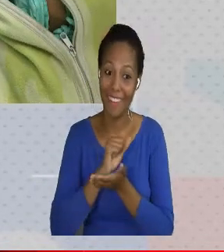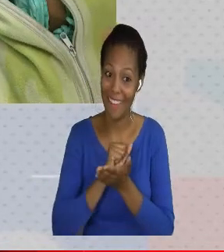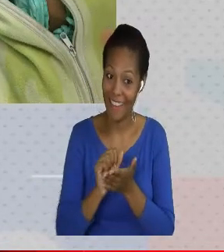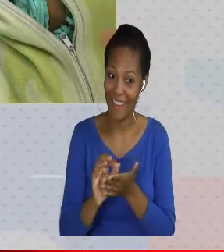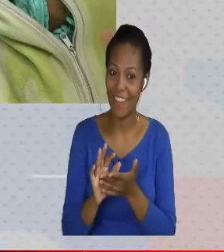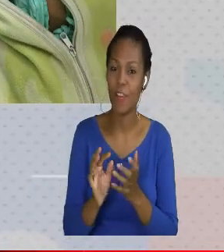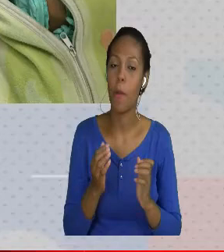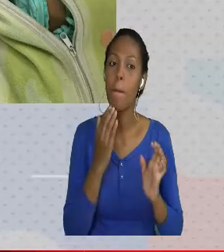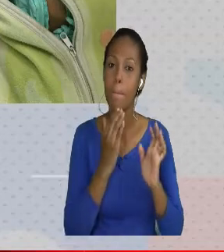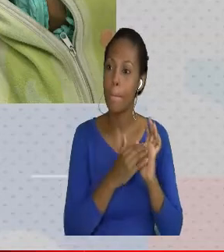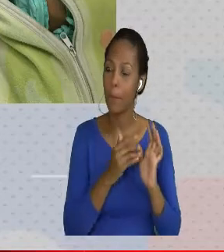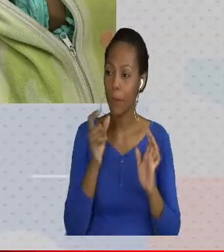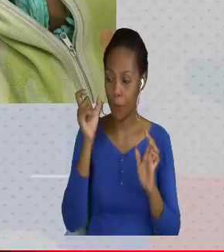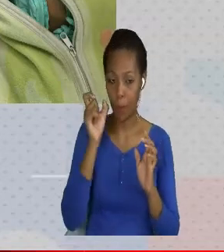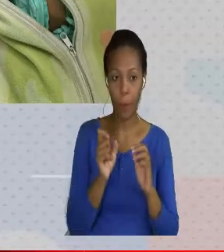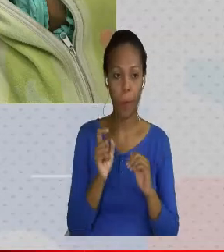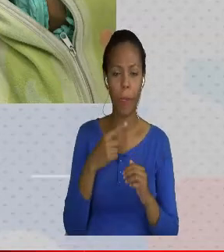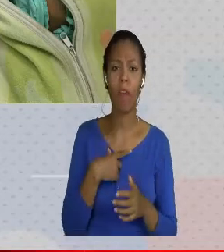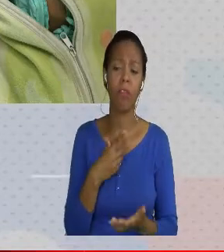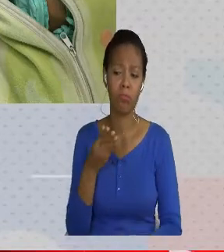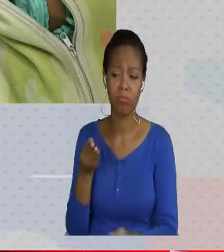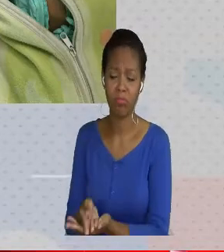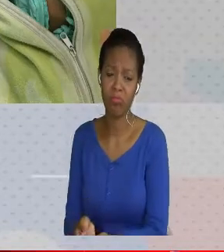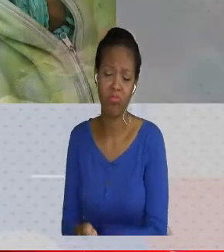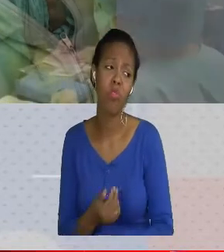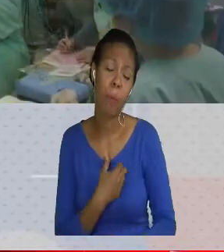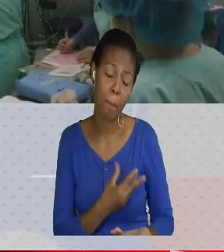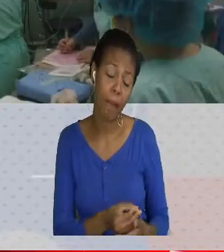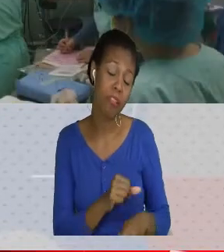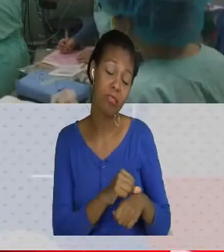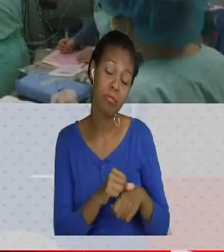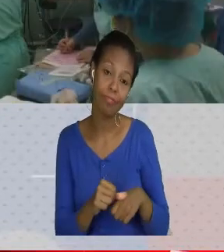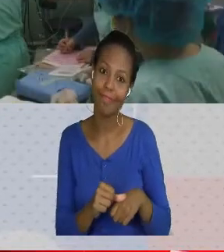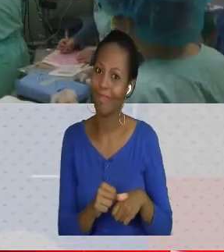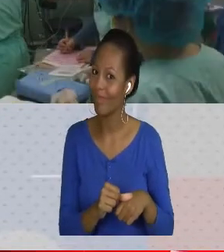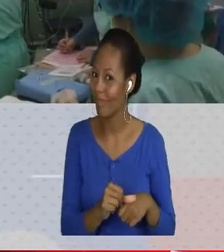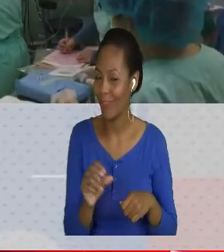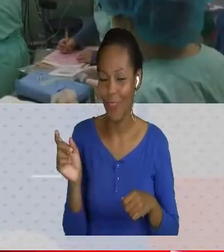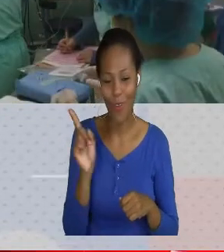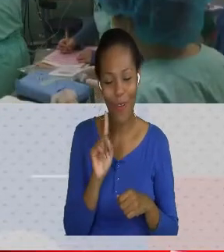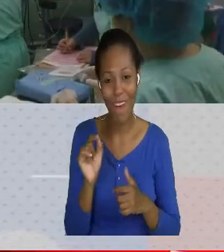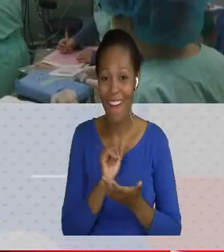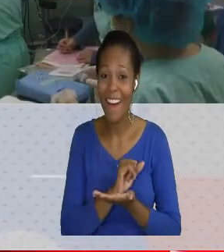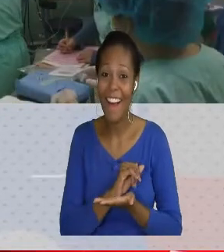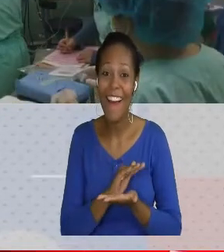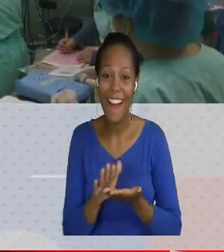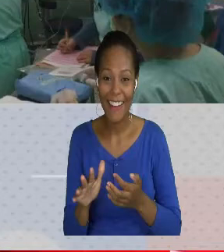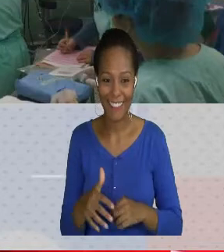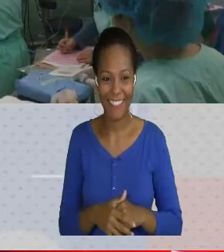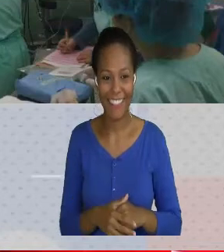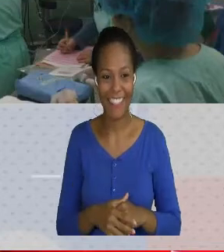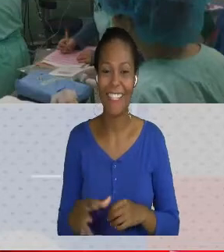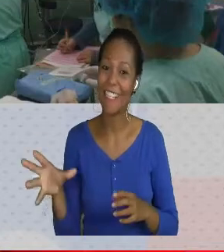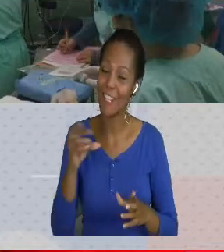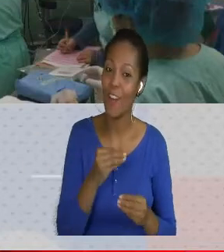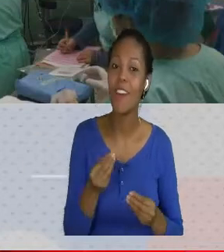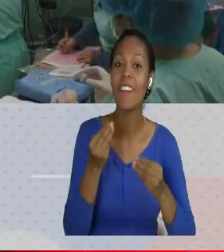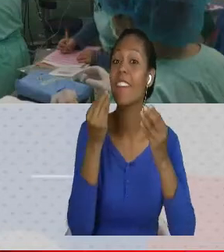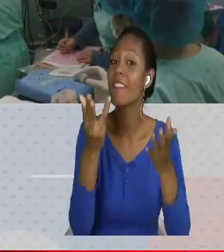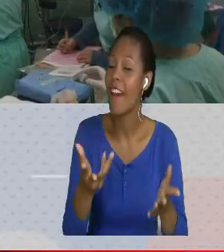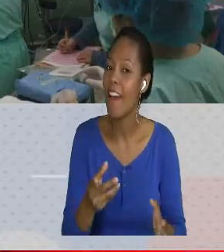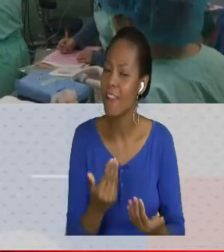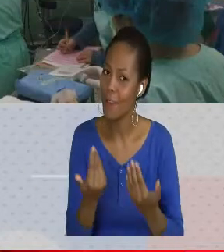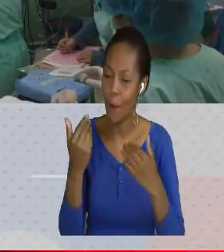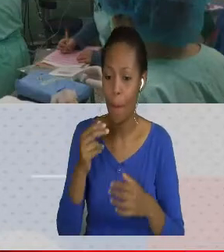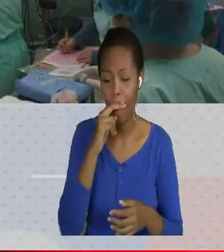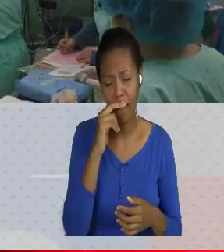no pone cero pesos, porque es totalmente gratis para toda aquella población beneficiada, en todos aquellos niños